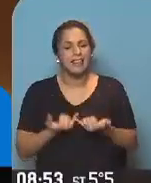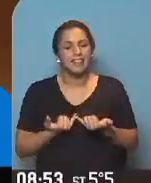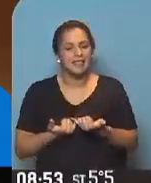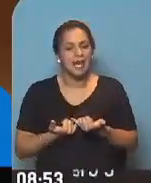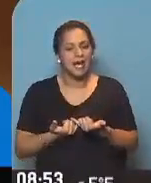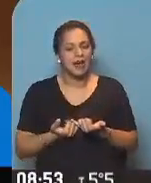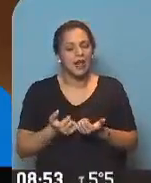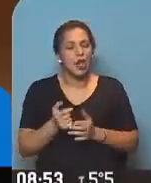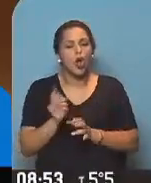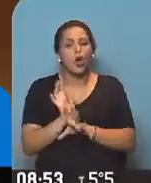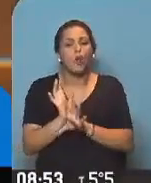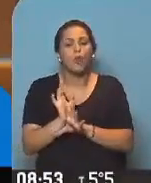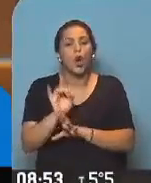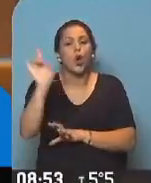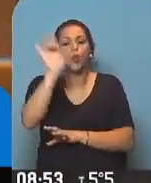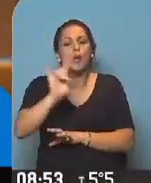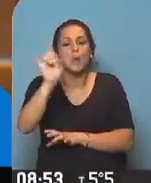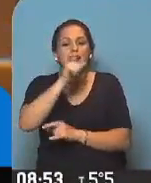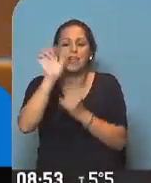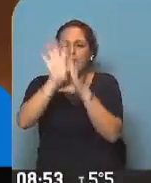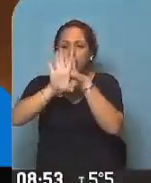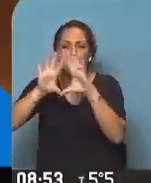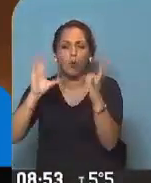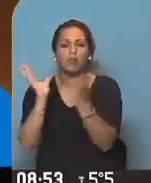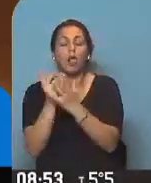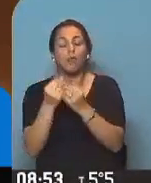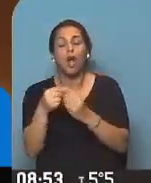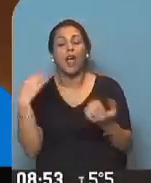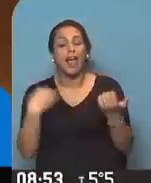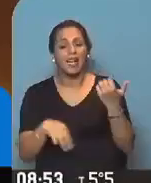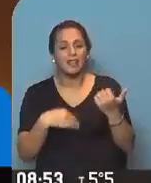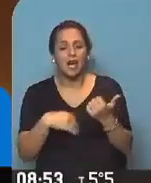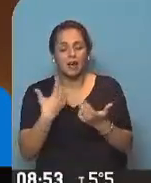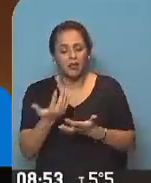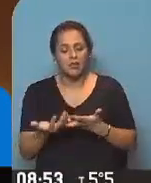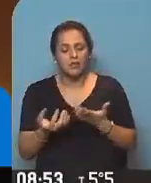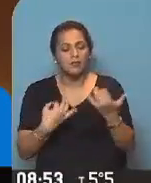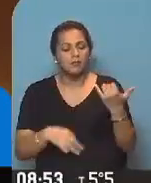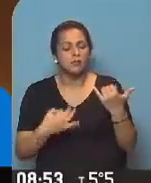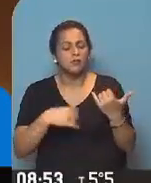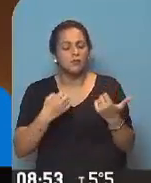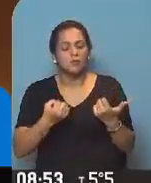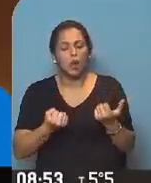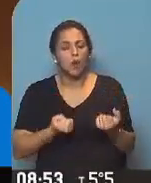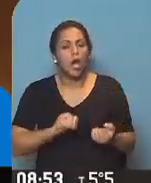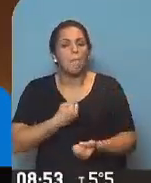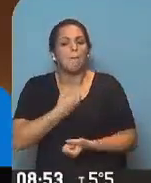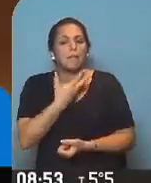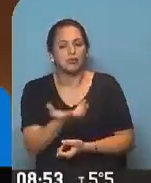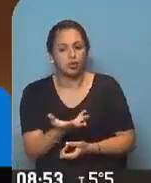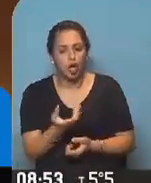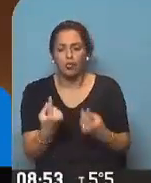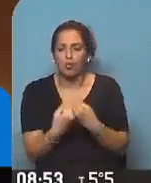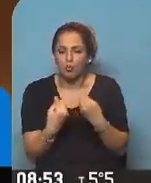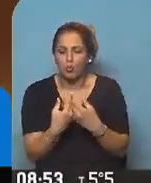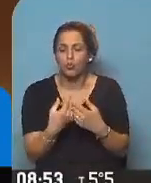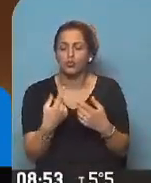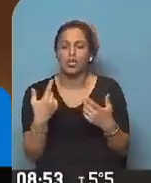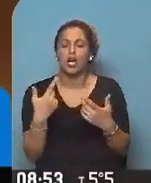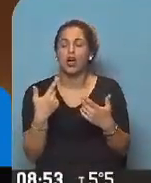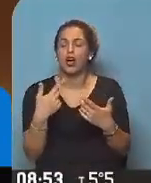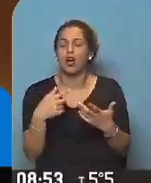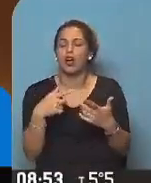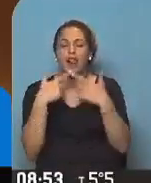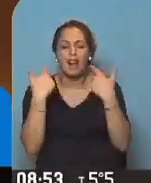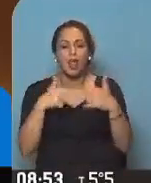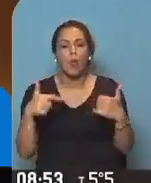universalidad porque en ella se expresan muchos lenguajes realmente universales de la música pero también